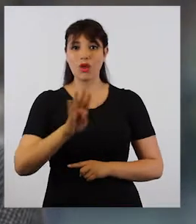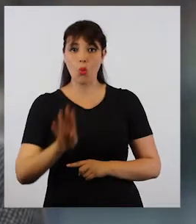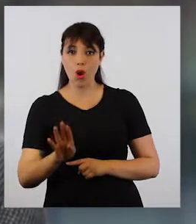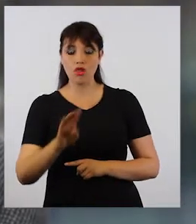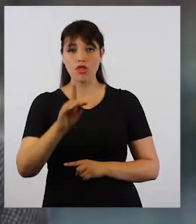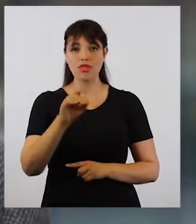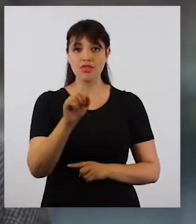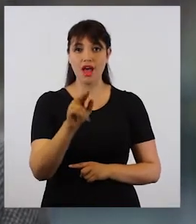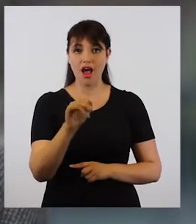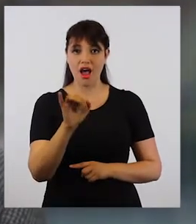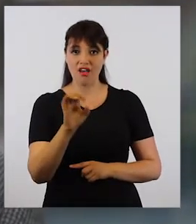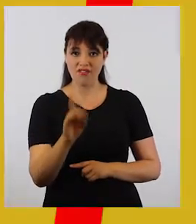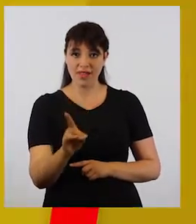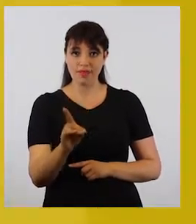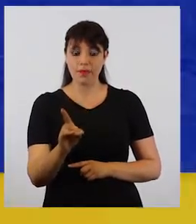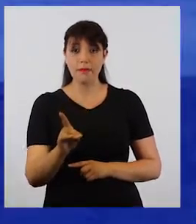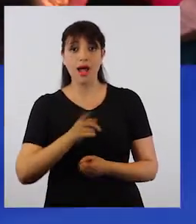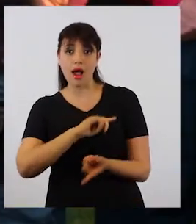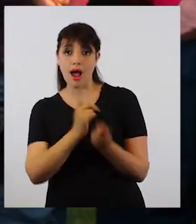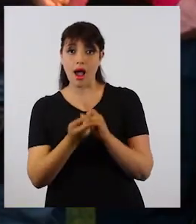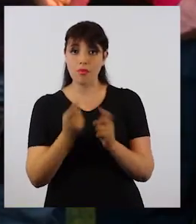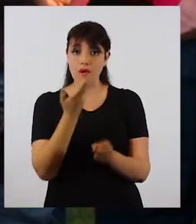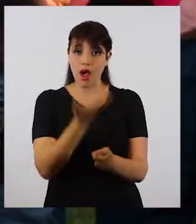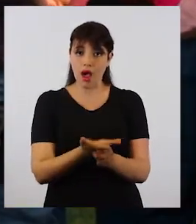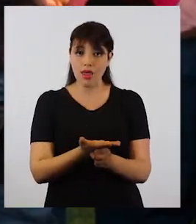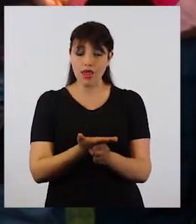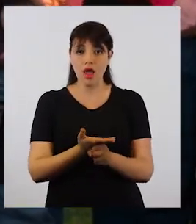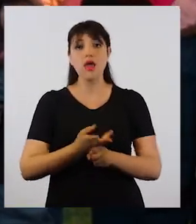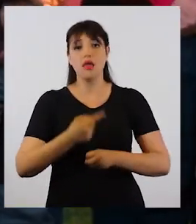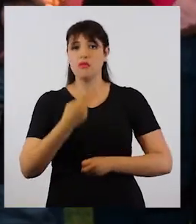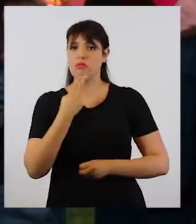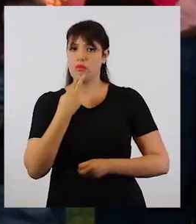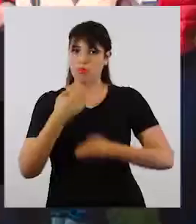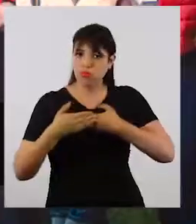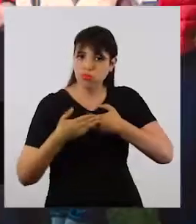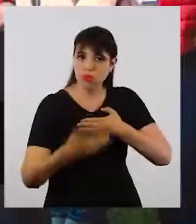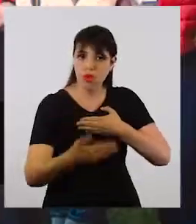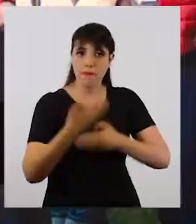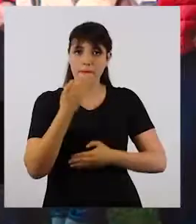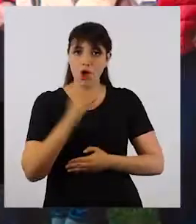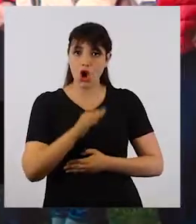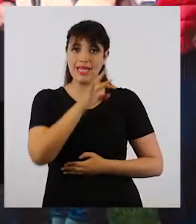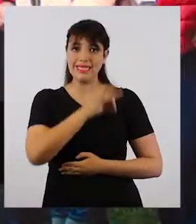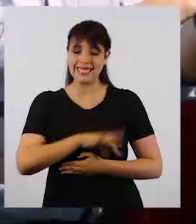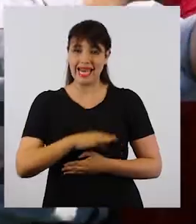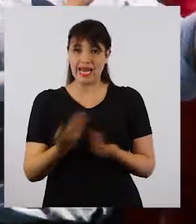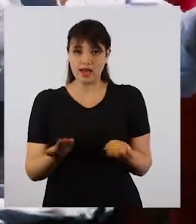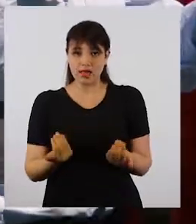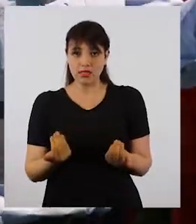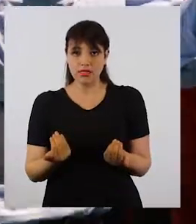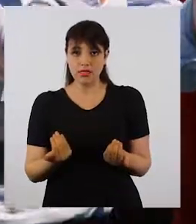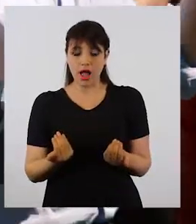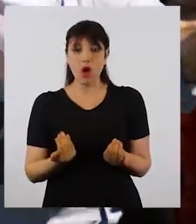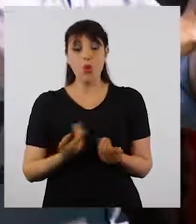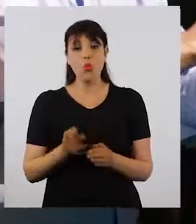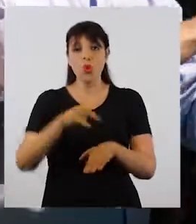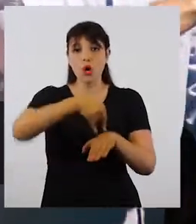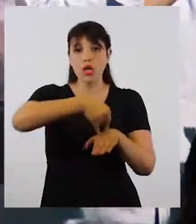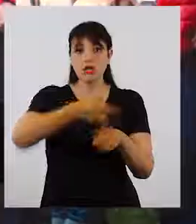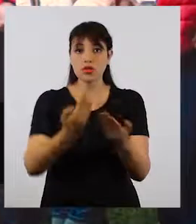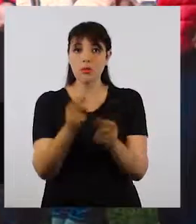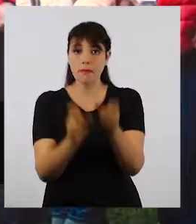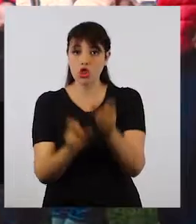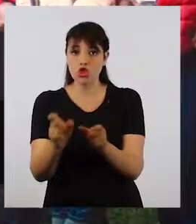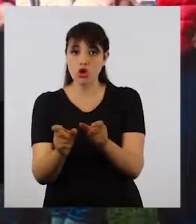david sandoval para que venga el cambio y los tiempos mejores que tanto necesitamos un